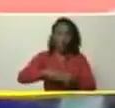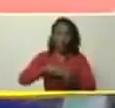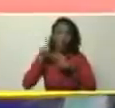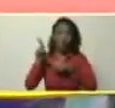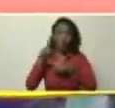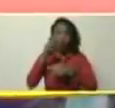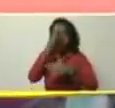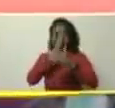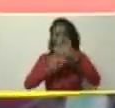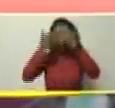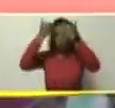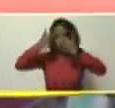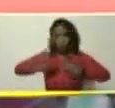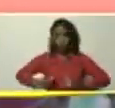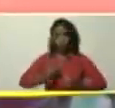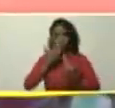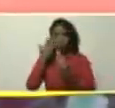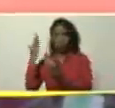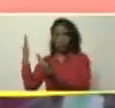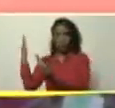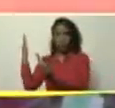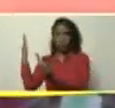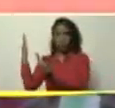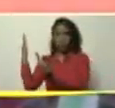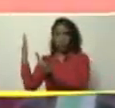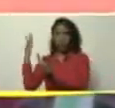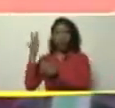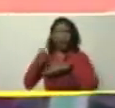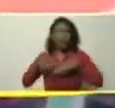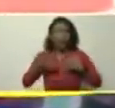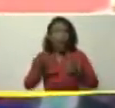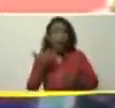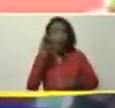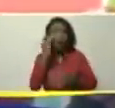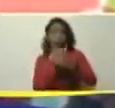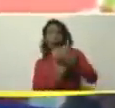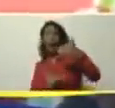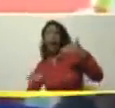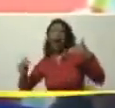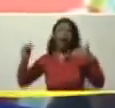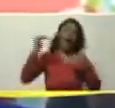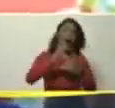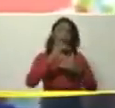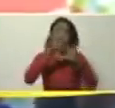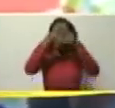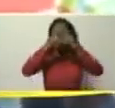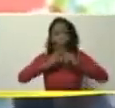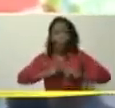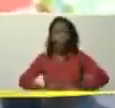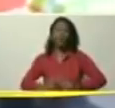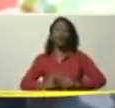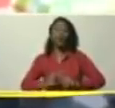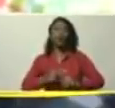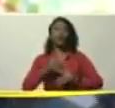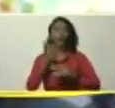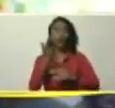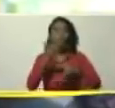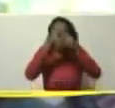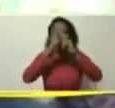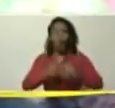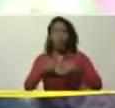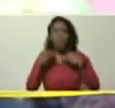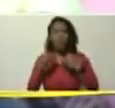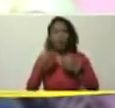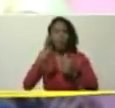este humilde servidor que tiene un alto timbre de honor, ostenta un alto timbre de honor